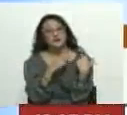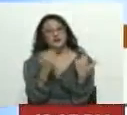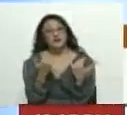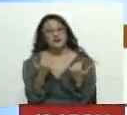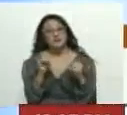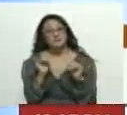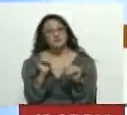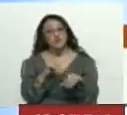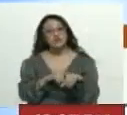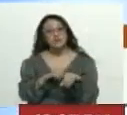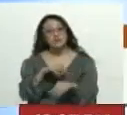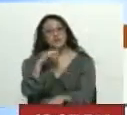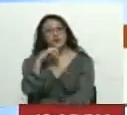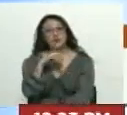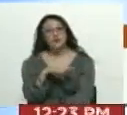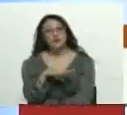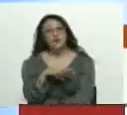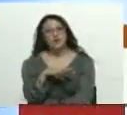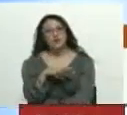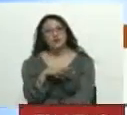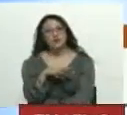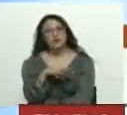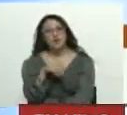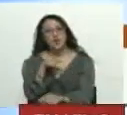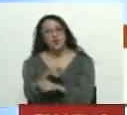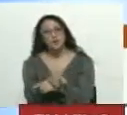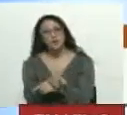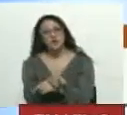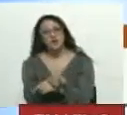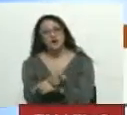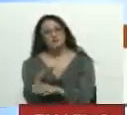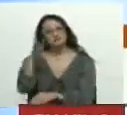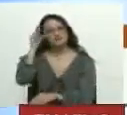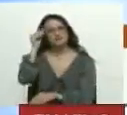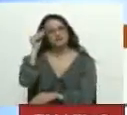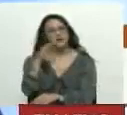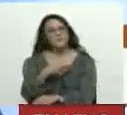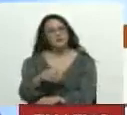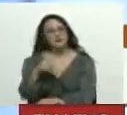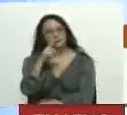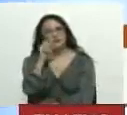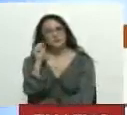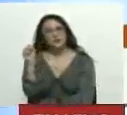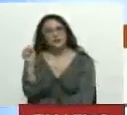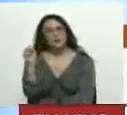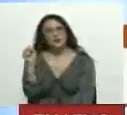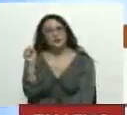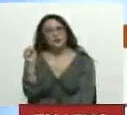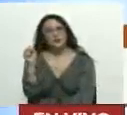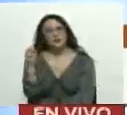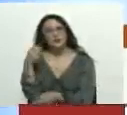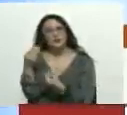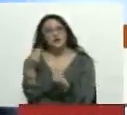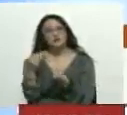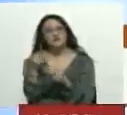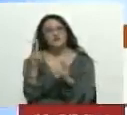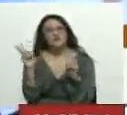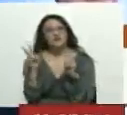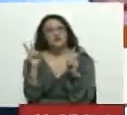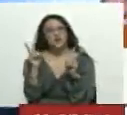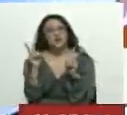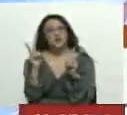histórico que nos obliga a comprender al presidente Nicolás Maduro como un conductor de Victoria pero